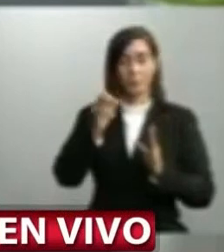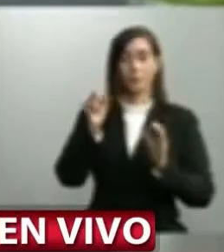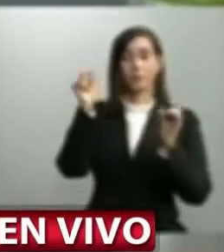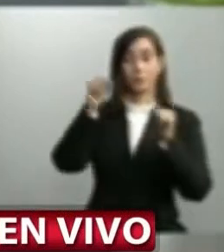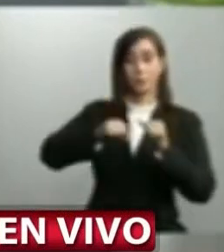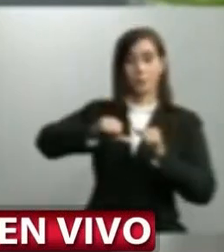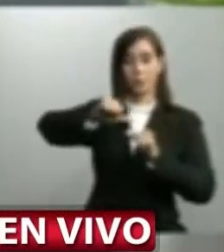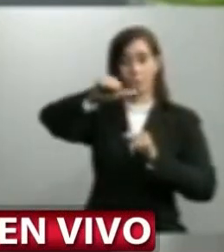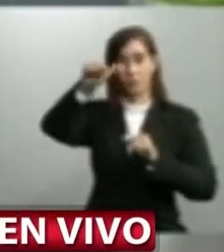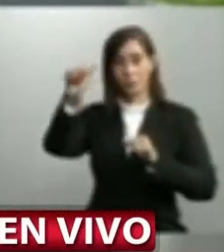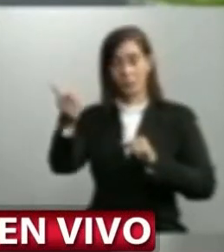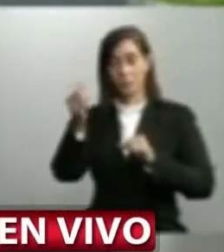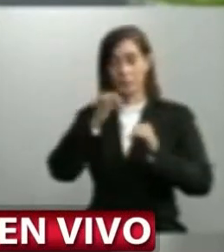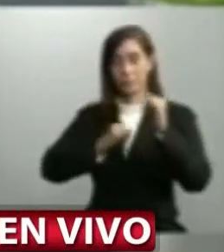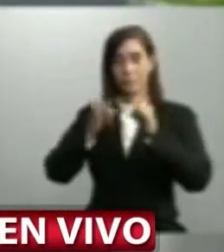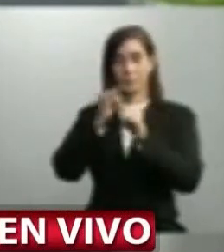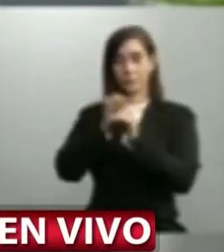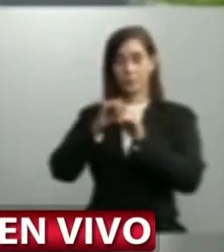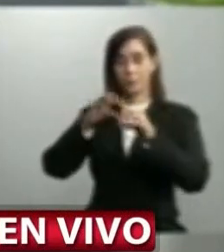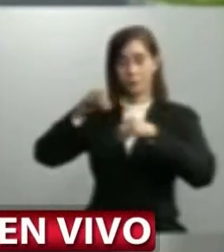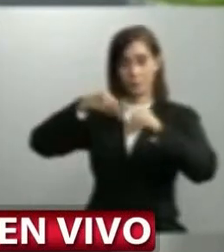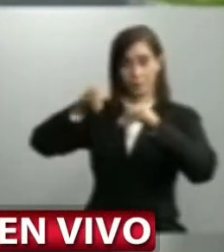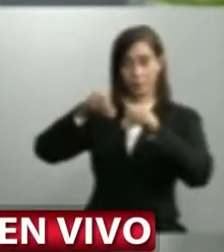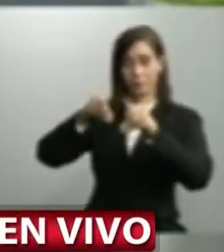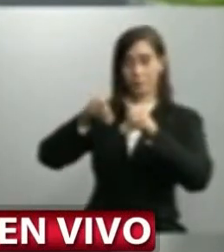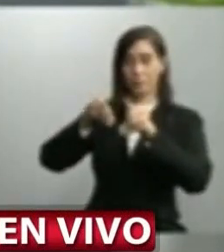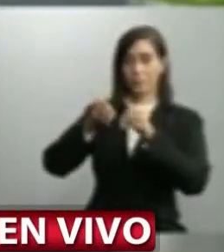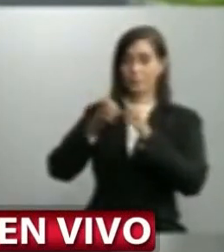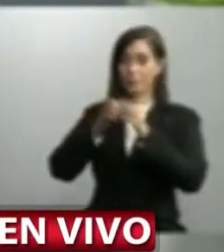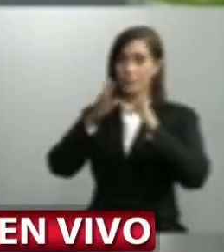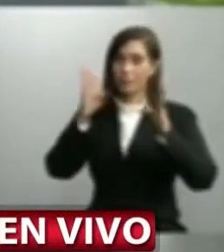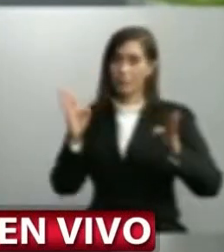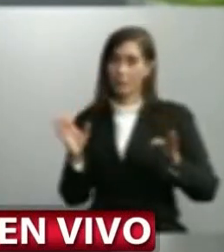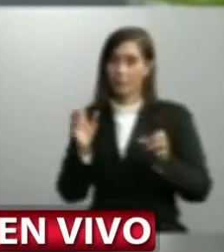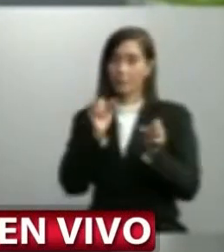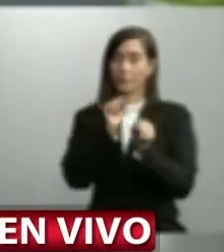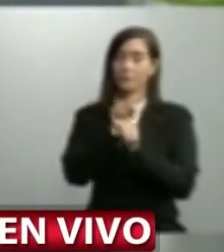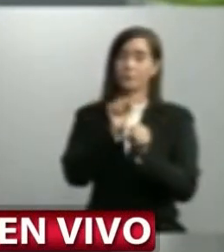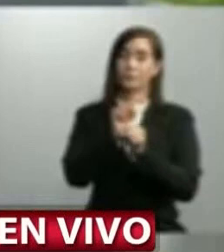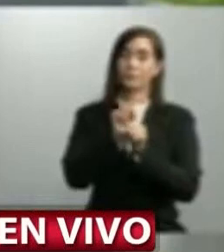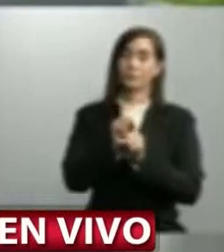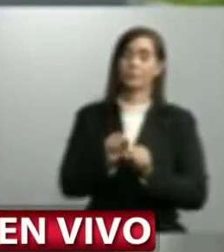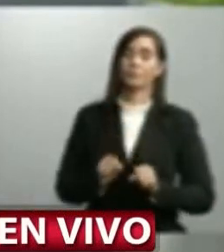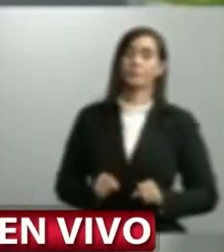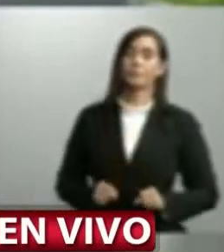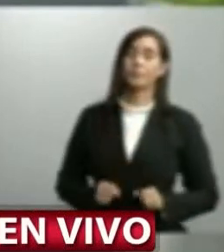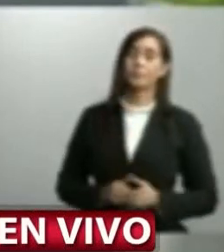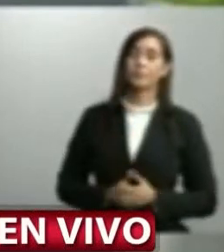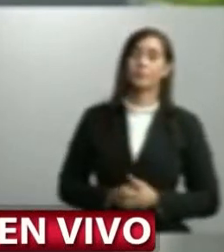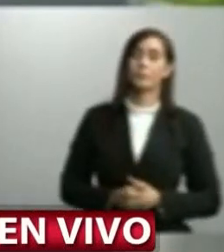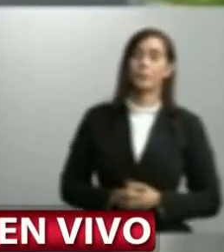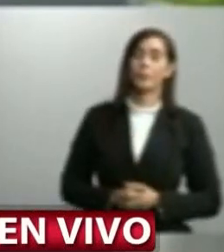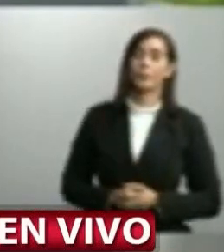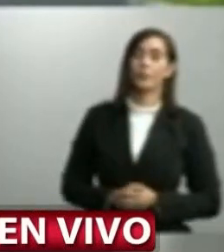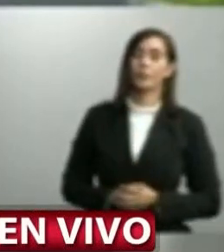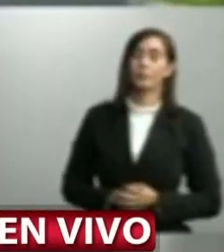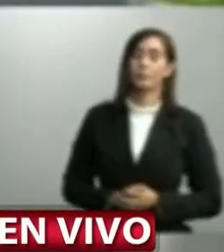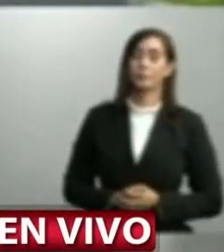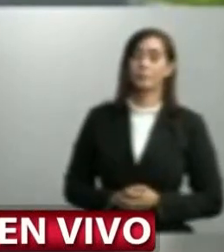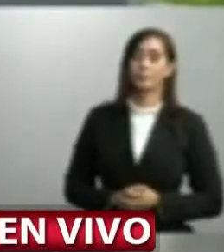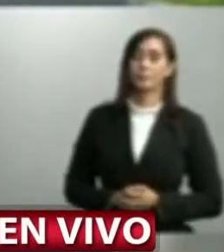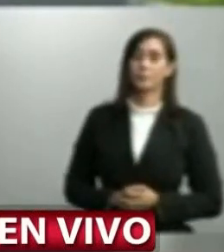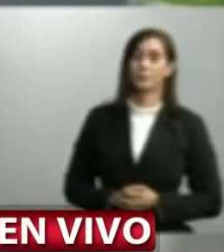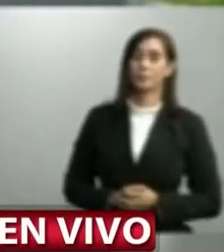estamos preparados para seguir desescalando este proceso de contención económica y